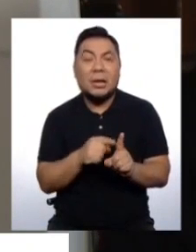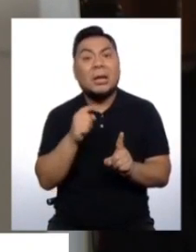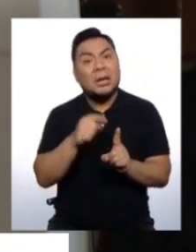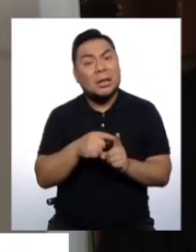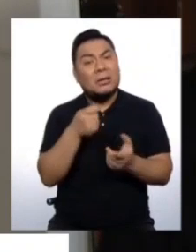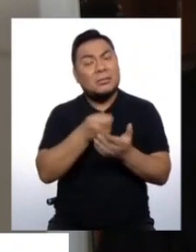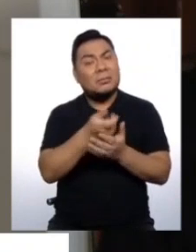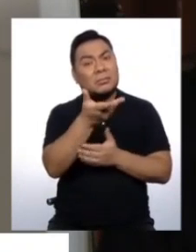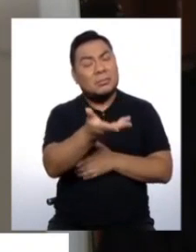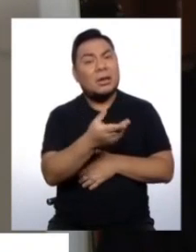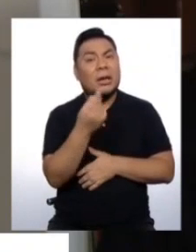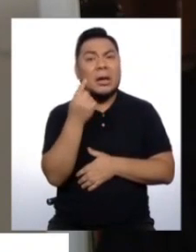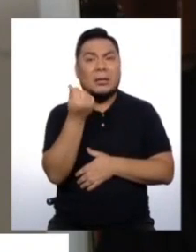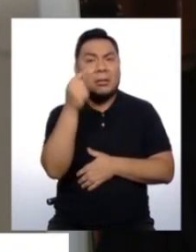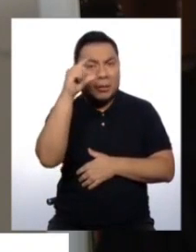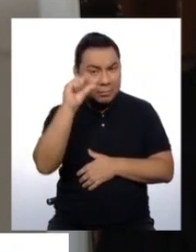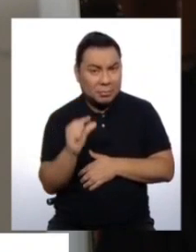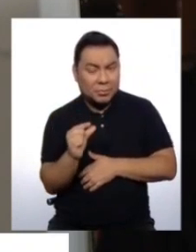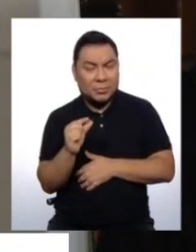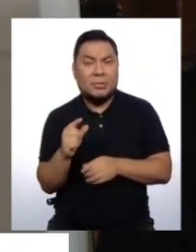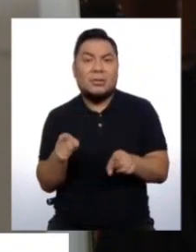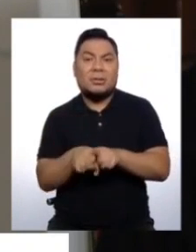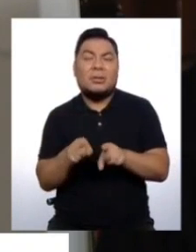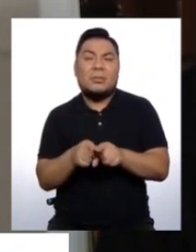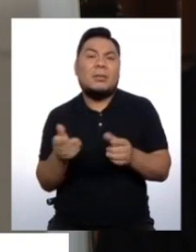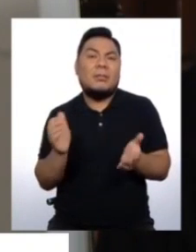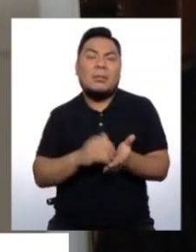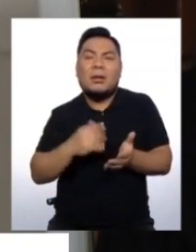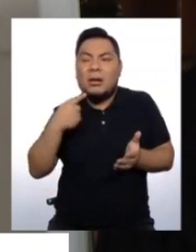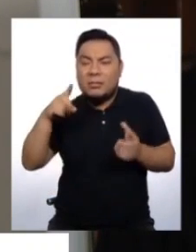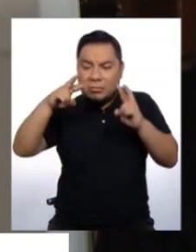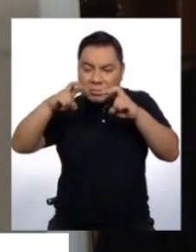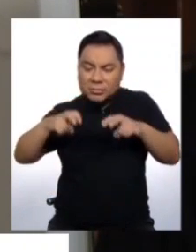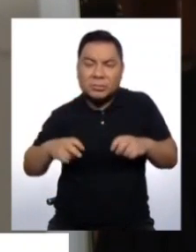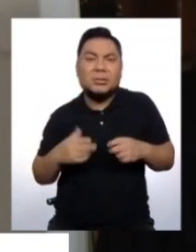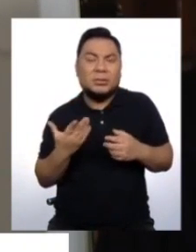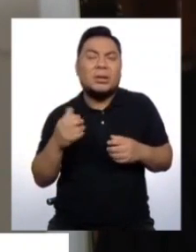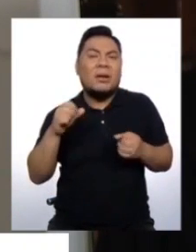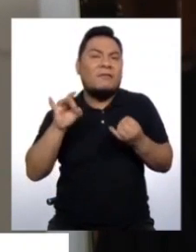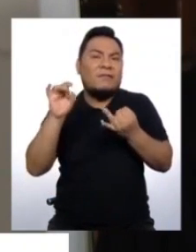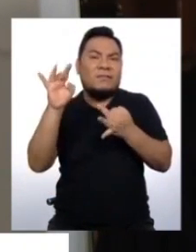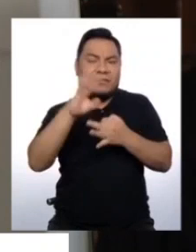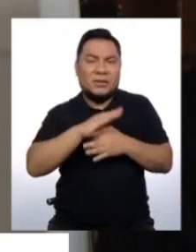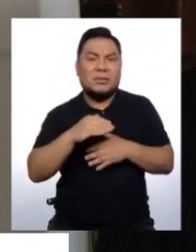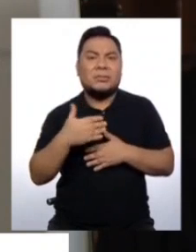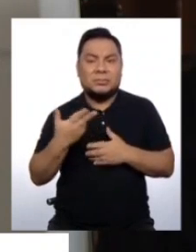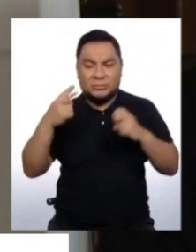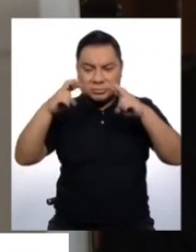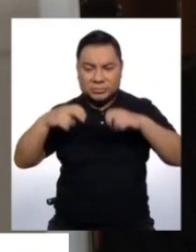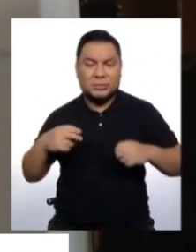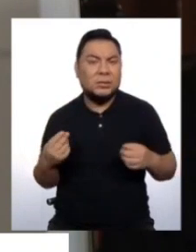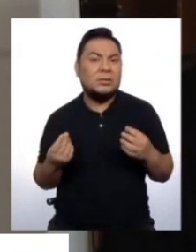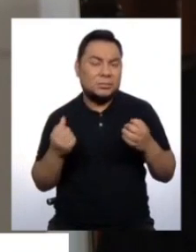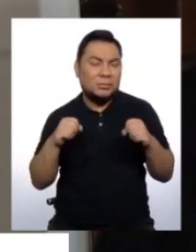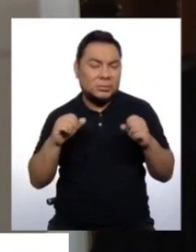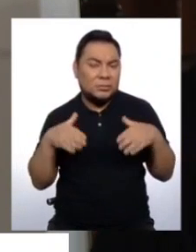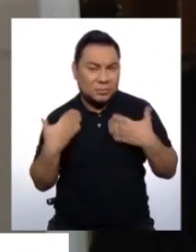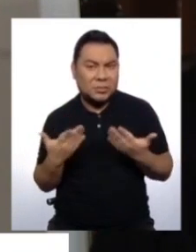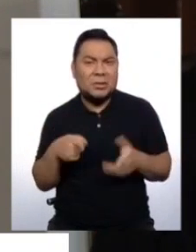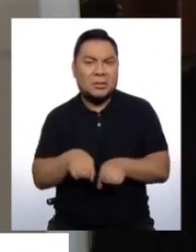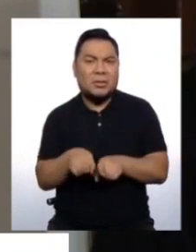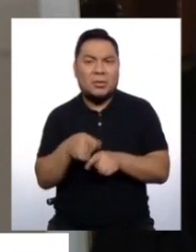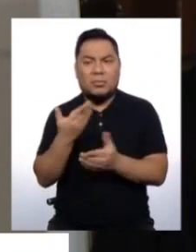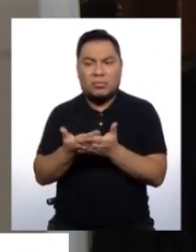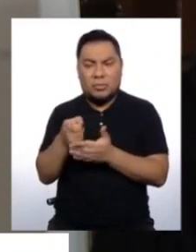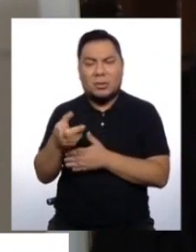baratas, sino que son mucho más versátiles en estudios de campo epidemiológico. Nosotros